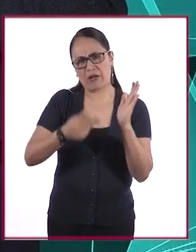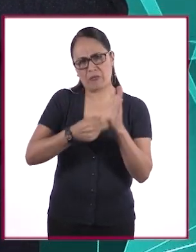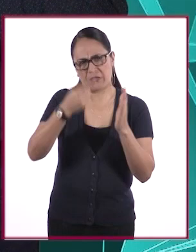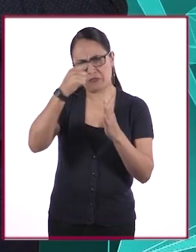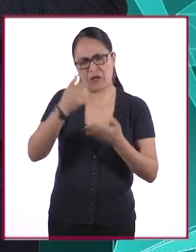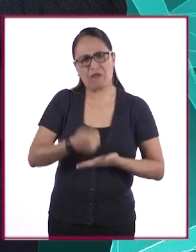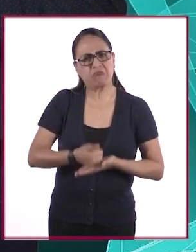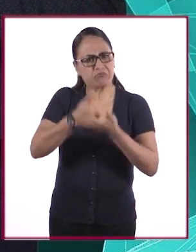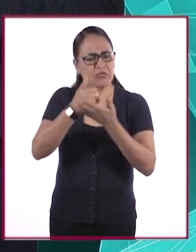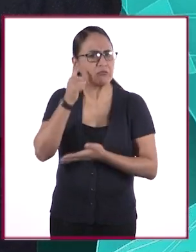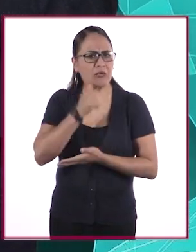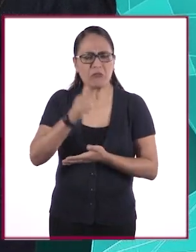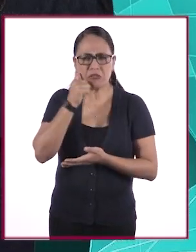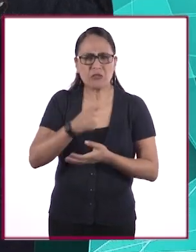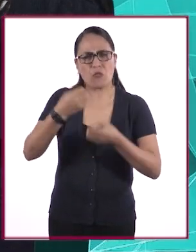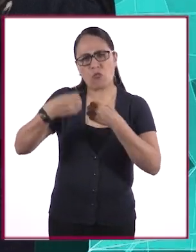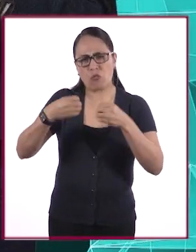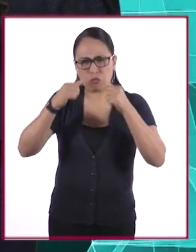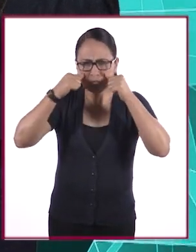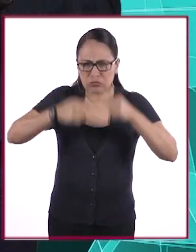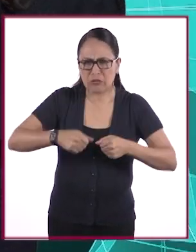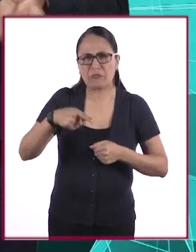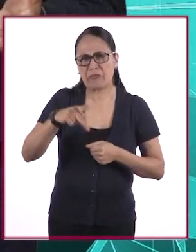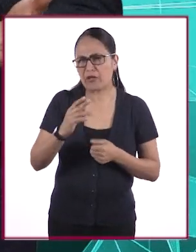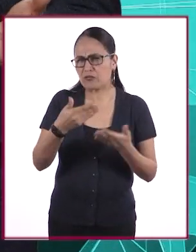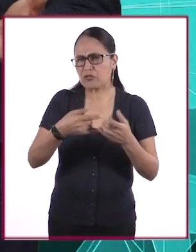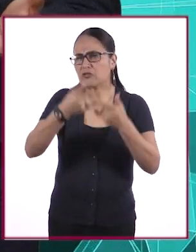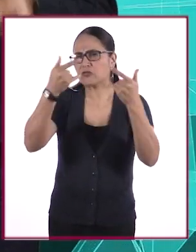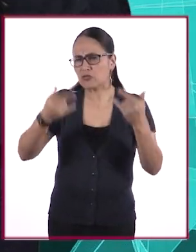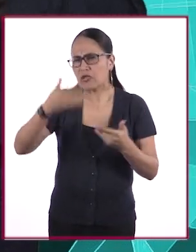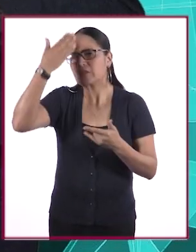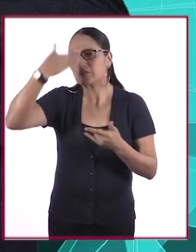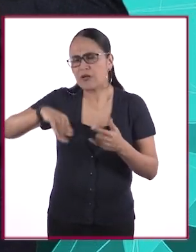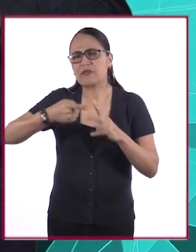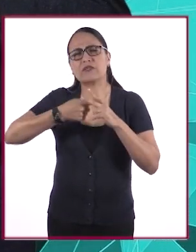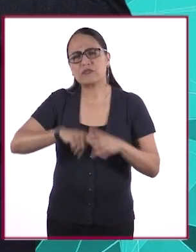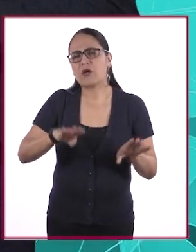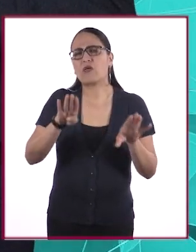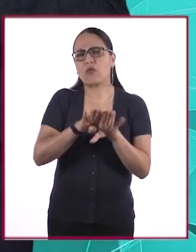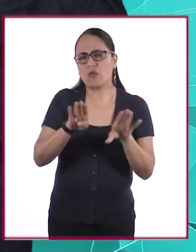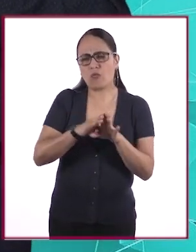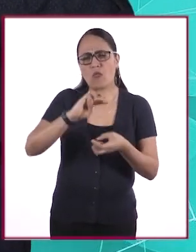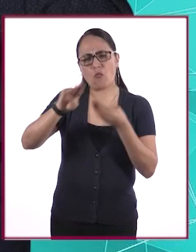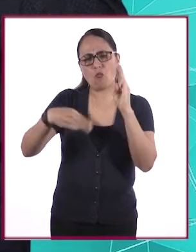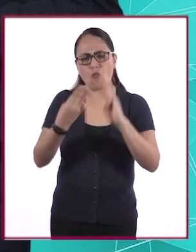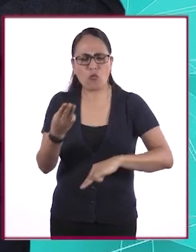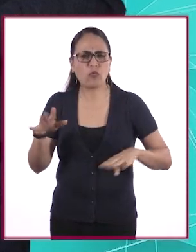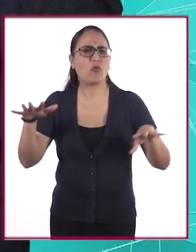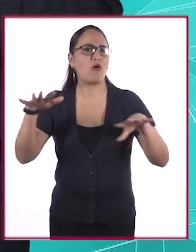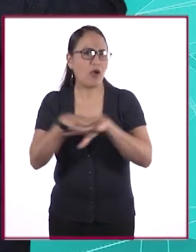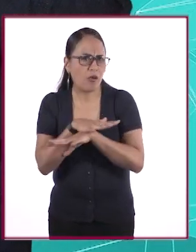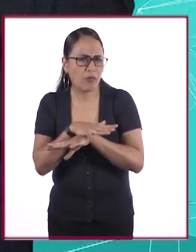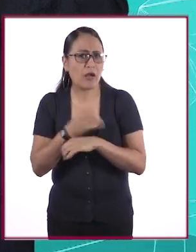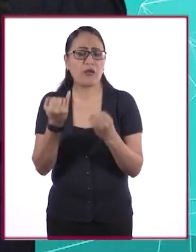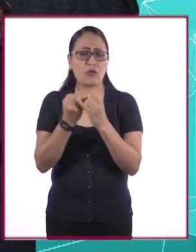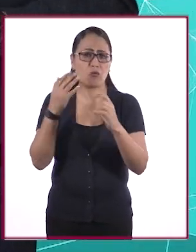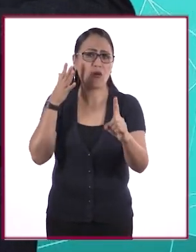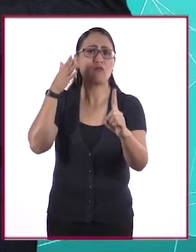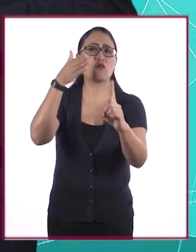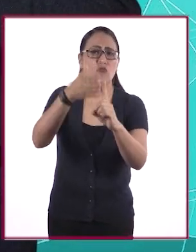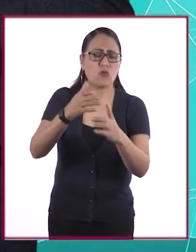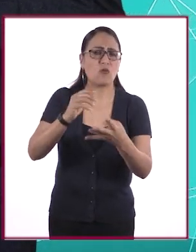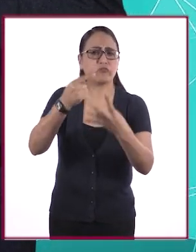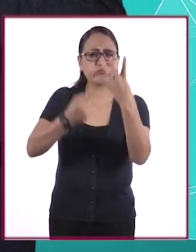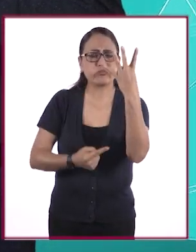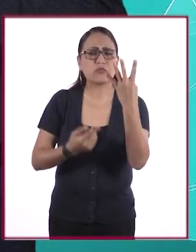las uso todo el tiempo. Bueno, las usas, pero, por ejemplo, ¿sabes su historia? ¿Cuándo surgieron? ¿Cómo han cambiado el mundo? ¿Y cuáles son sus